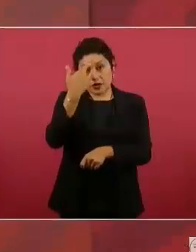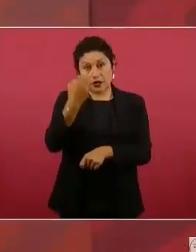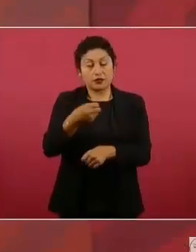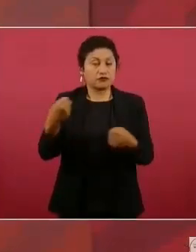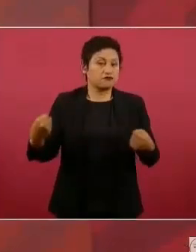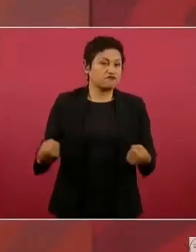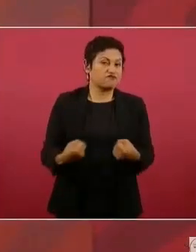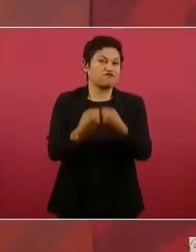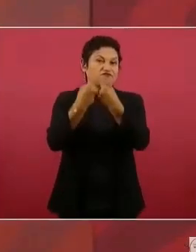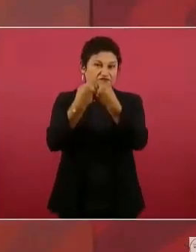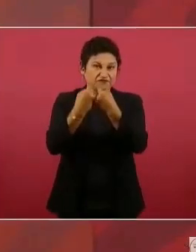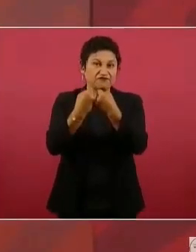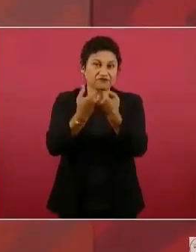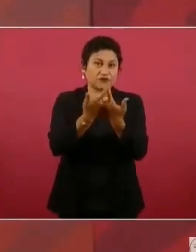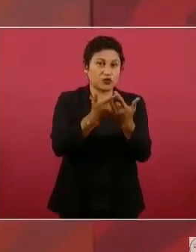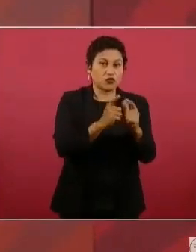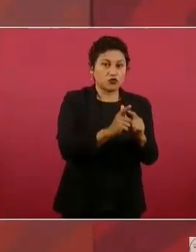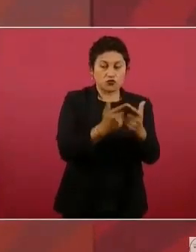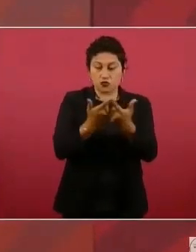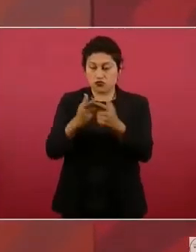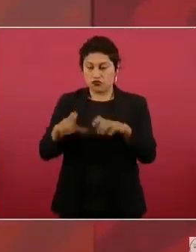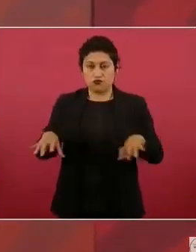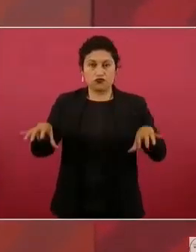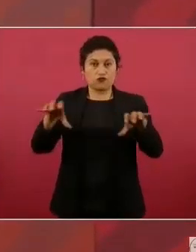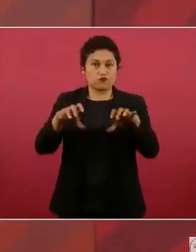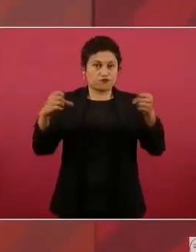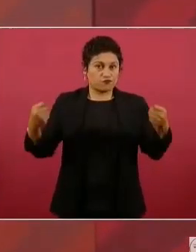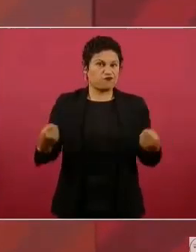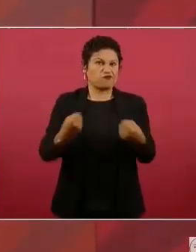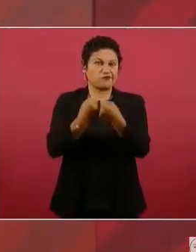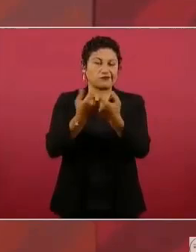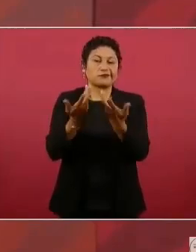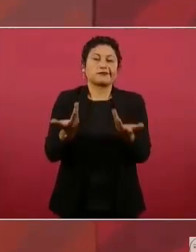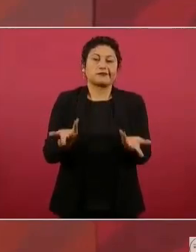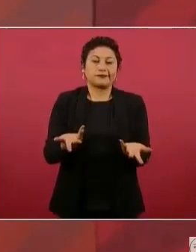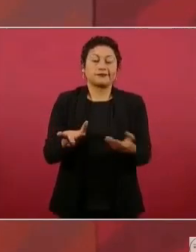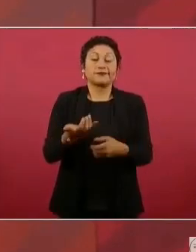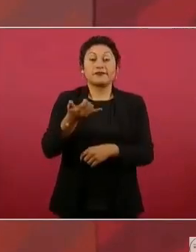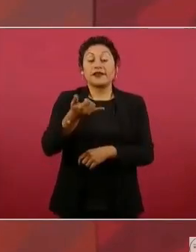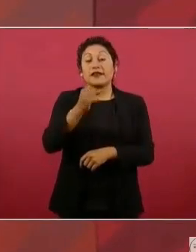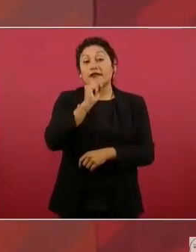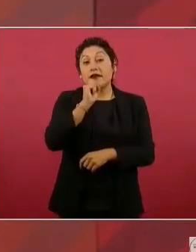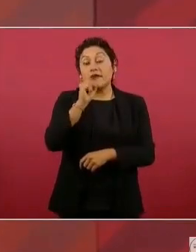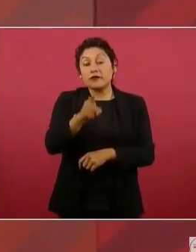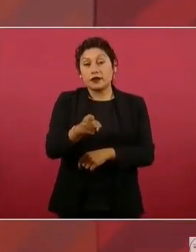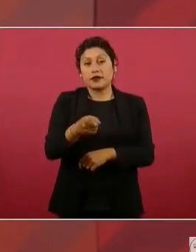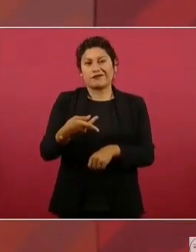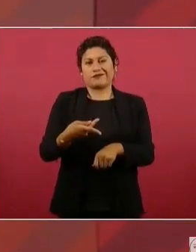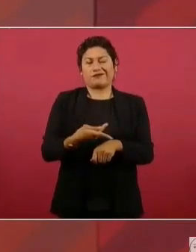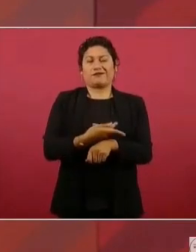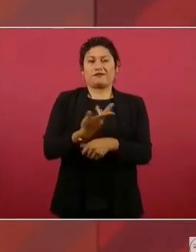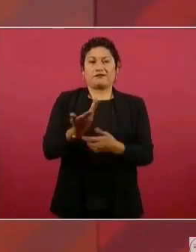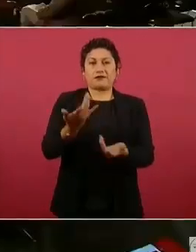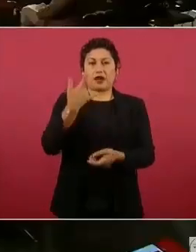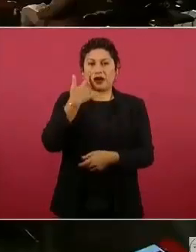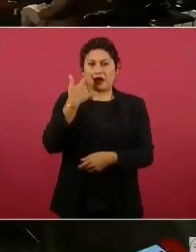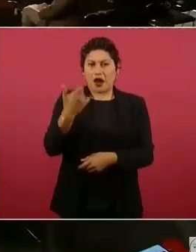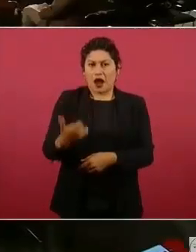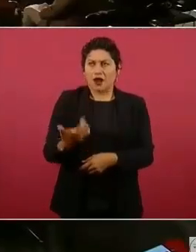la periodista de Reforma y la respuesta del presidente Andrés Manuel López Obrador y de ahí nos vamos con el diálogo sin